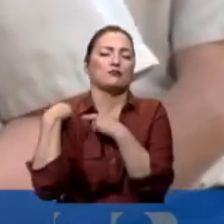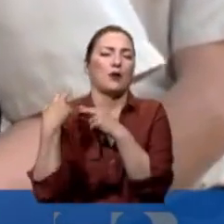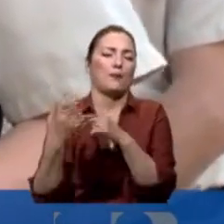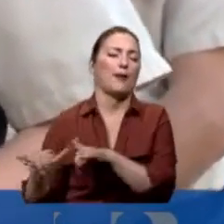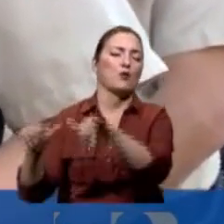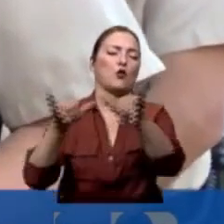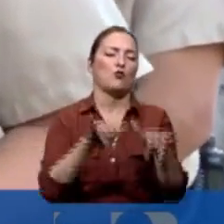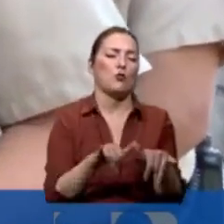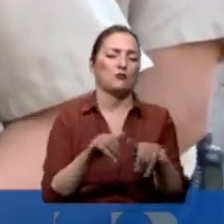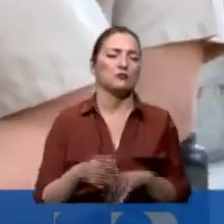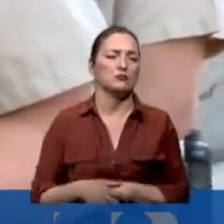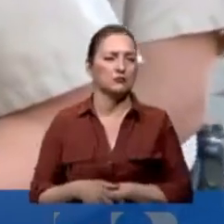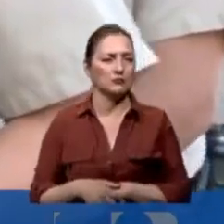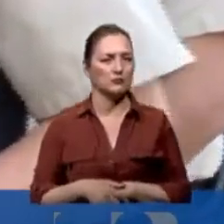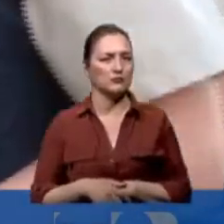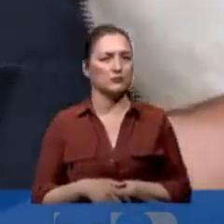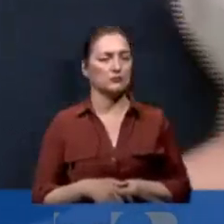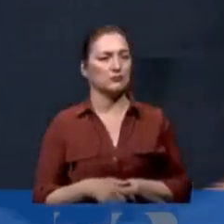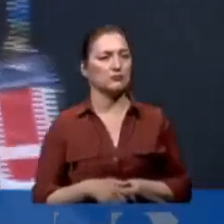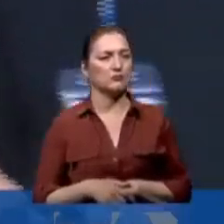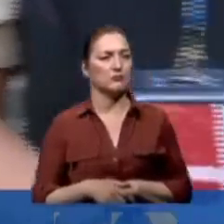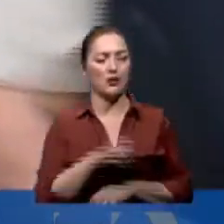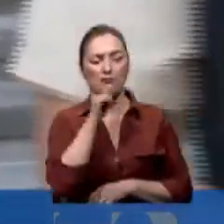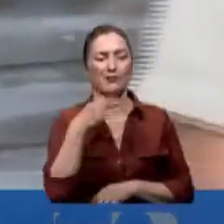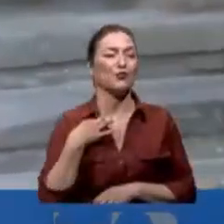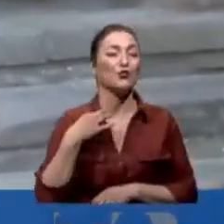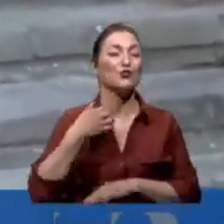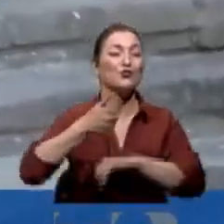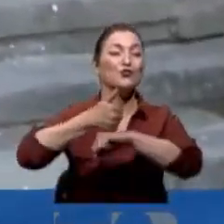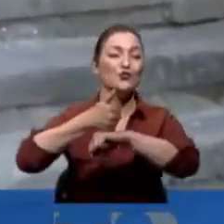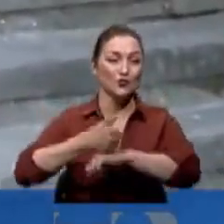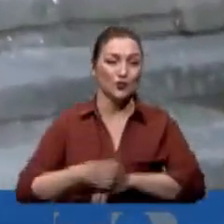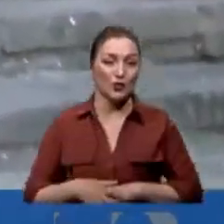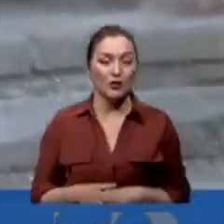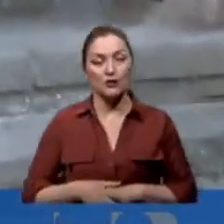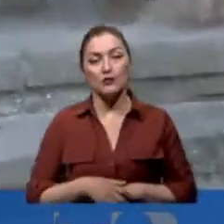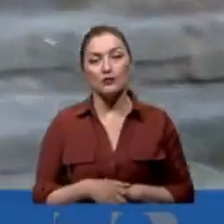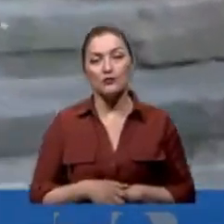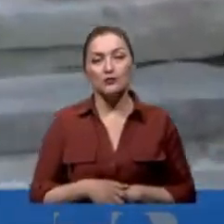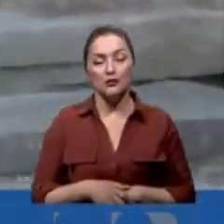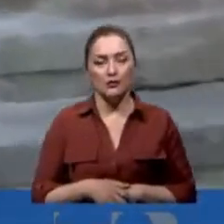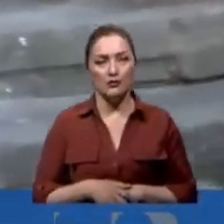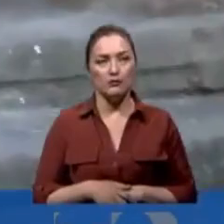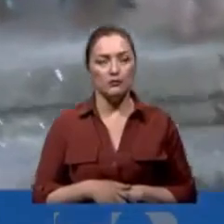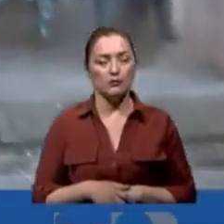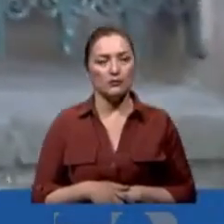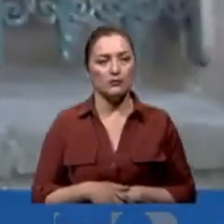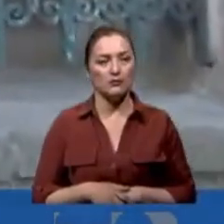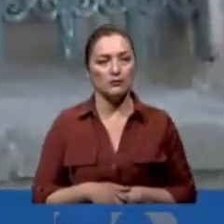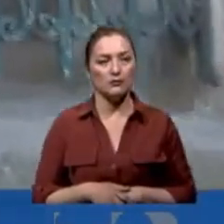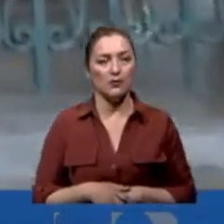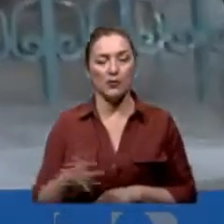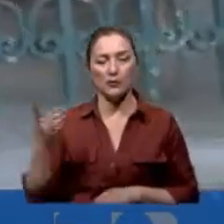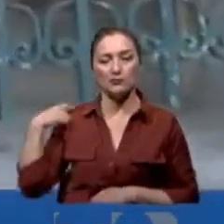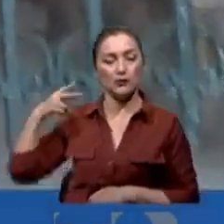estas oportunidades a la delincuencia Gracias Coronel y falta voluntad por parte de las autoridades nosotros constantemente Hemos salido desde el